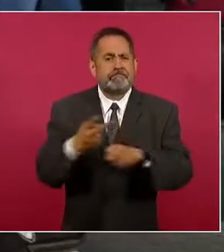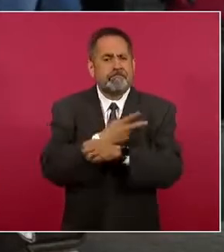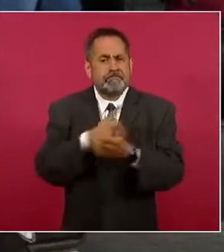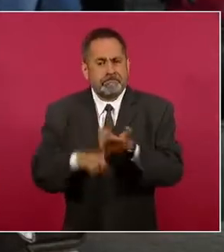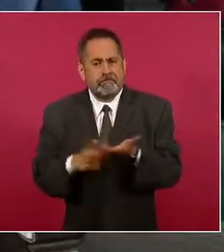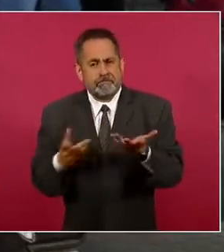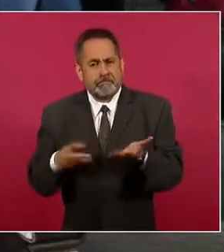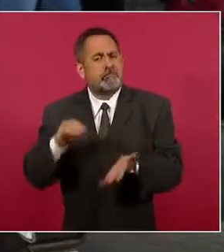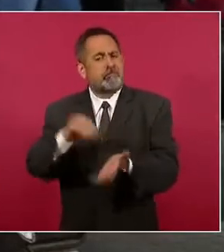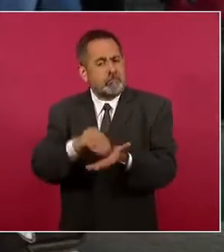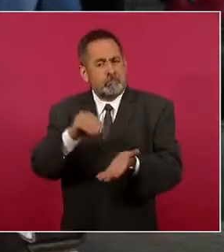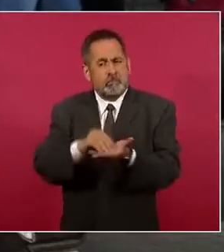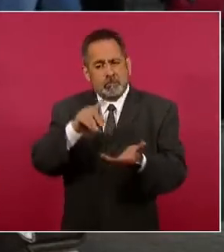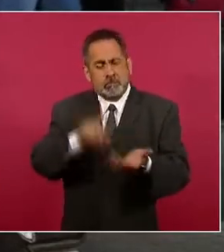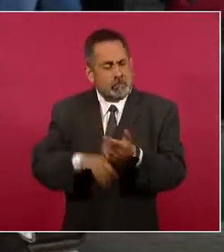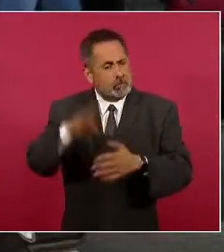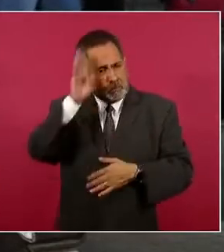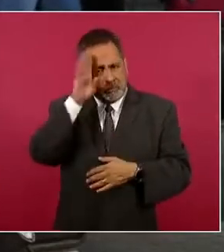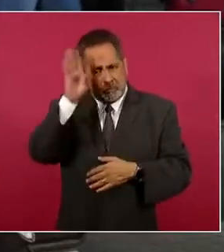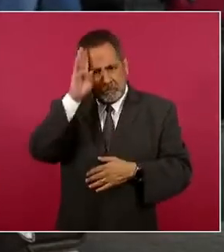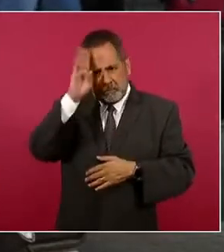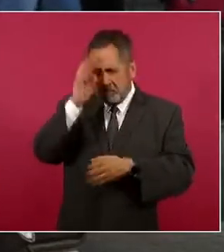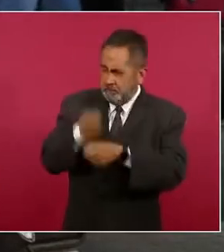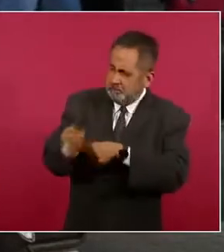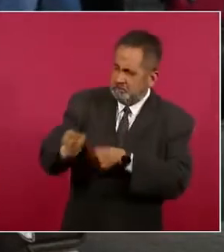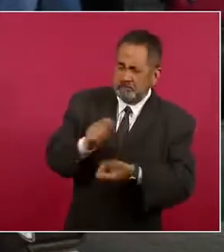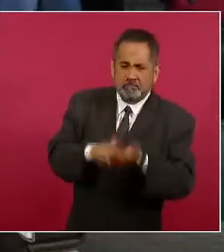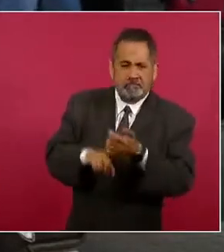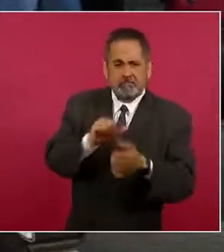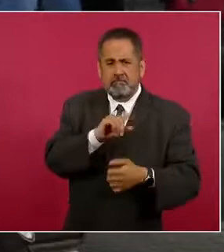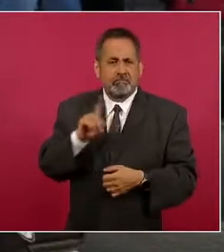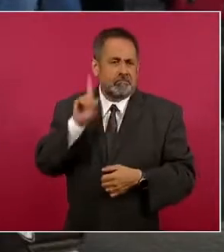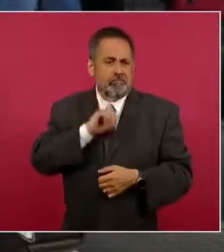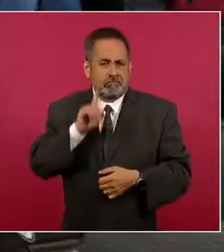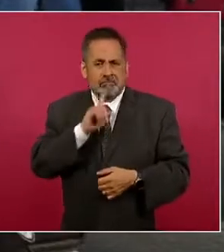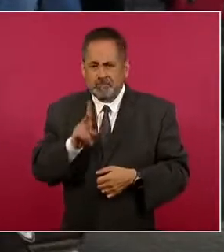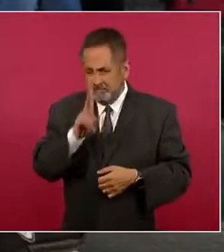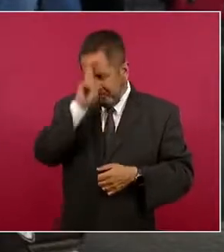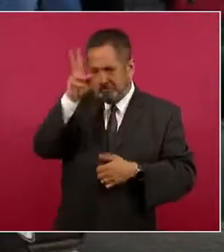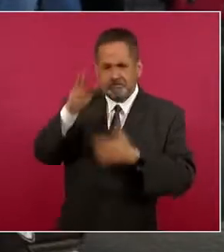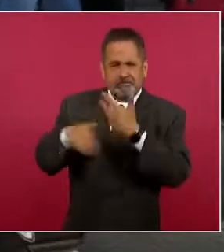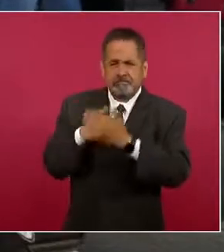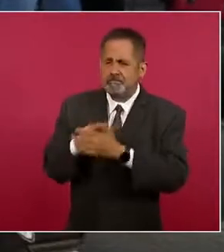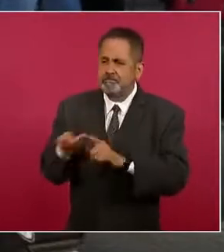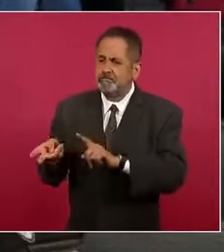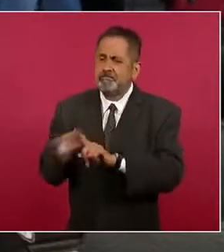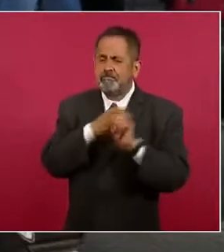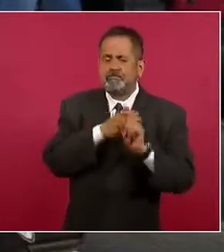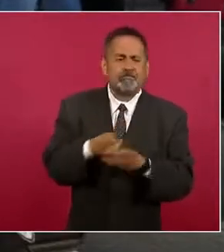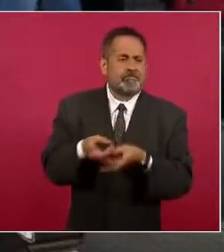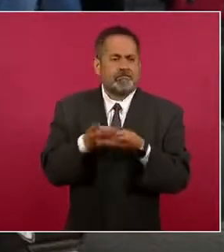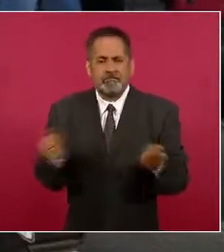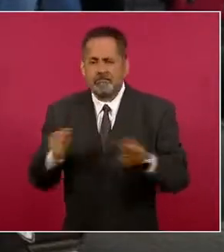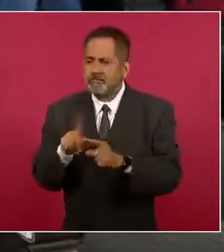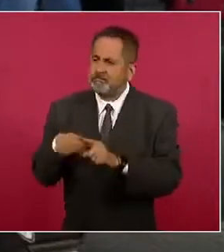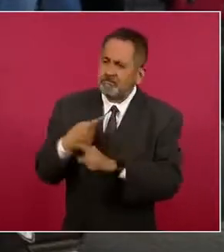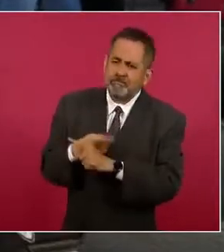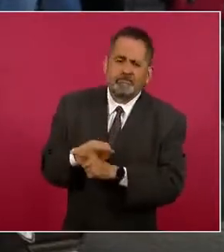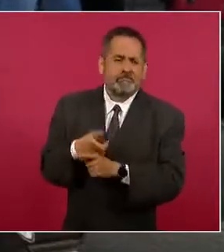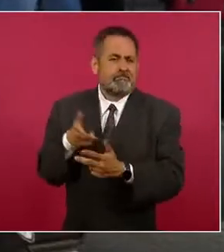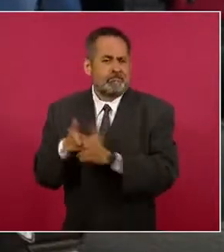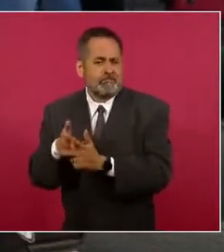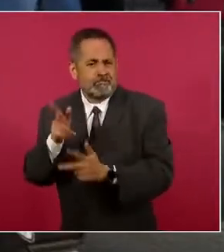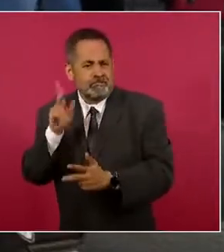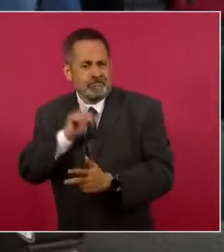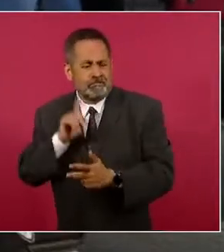que se sigan dando estas cifras en aumento de desapariciones de mujeres, de feminicidio, de violación, etcétera? ¿Qué es lo que usted considera